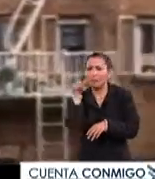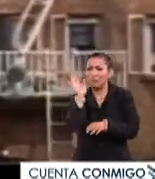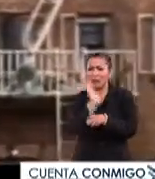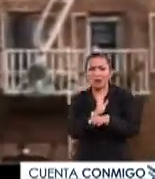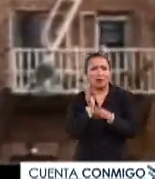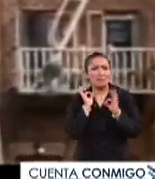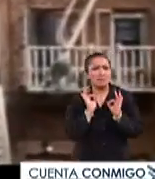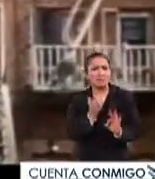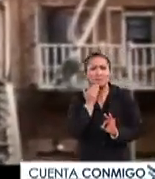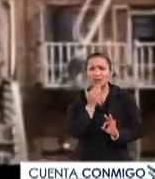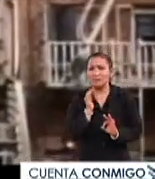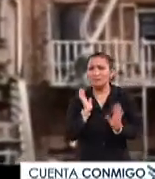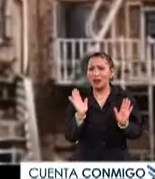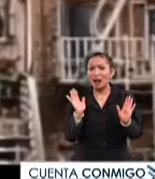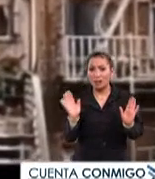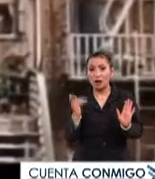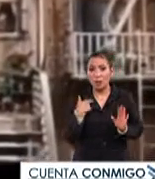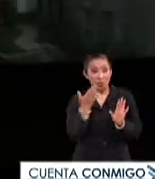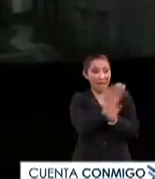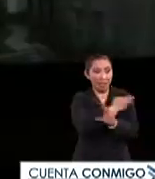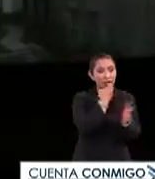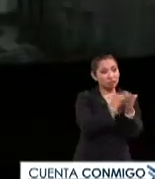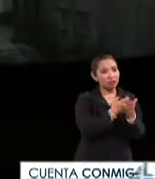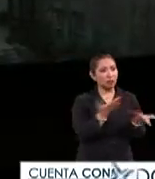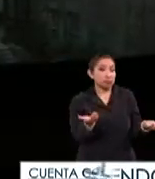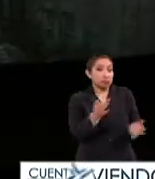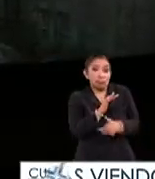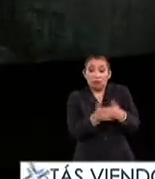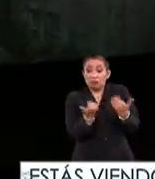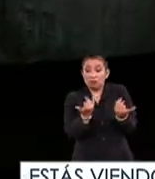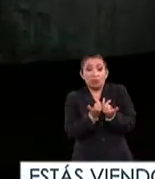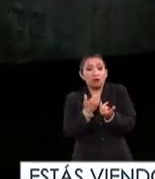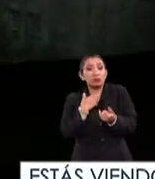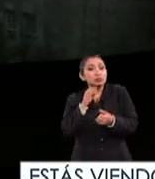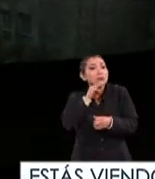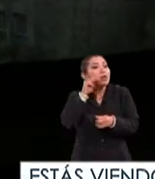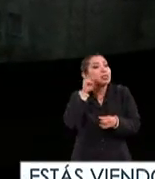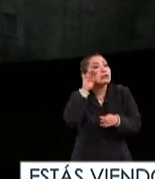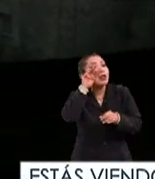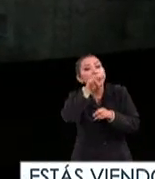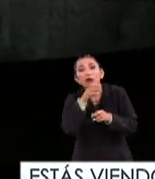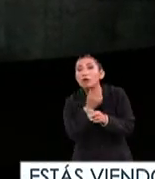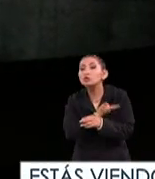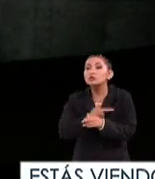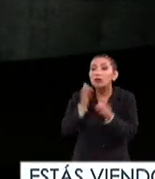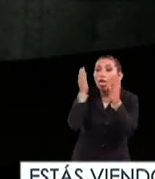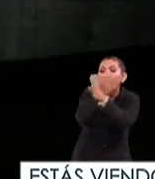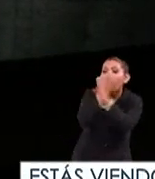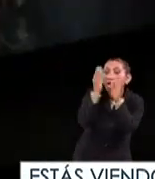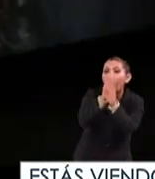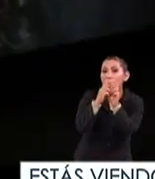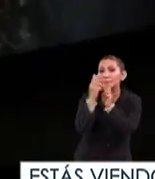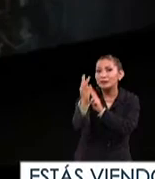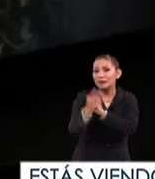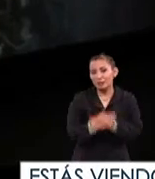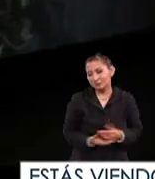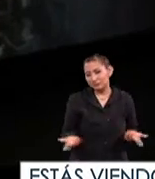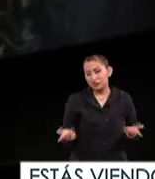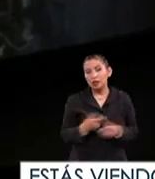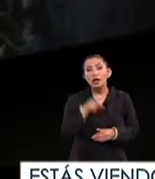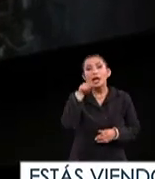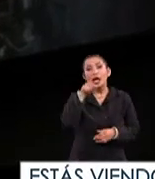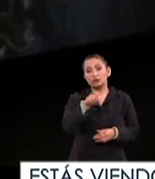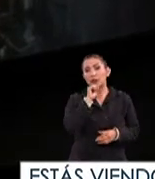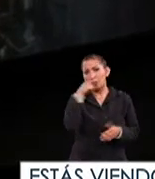Bueno, película. decía una cosa, cuando lo criticaron, decía, bueno, es que todos somos indiscretos, todos somos mirones. Y es un aspecto que está